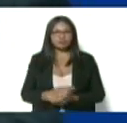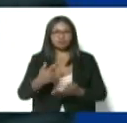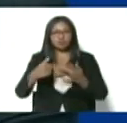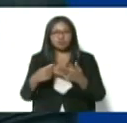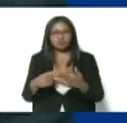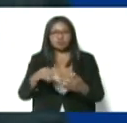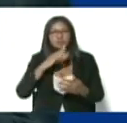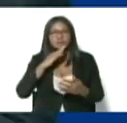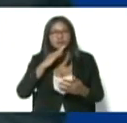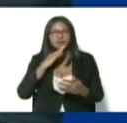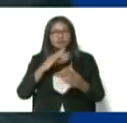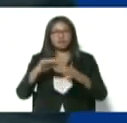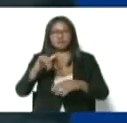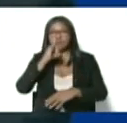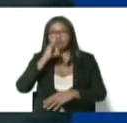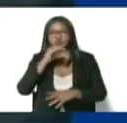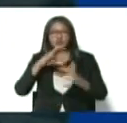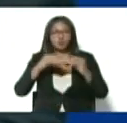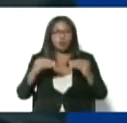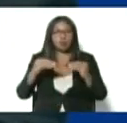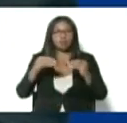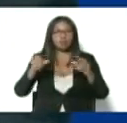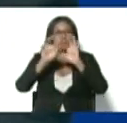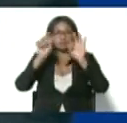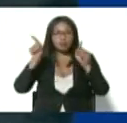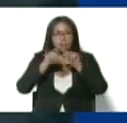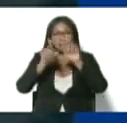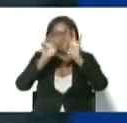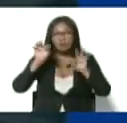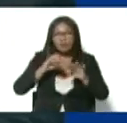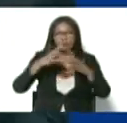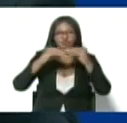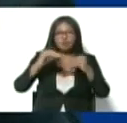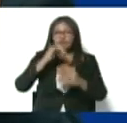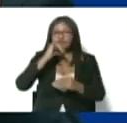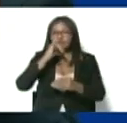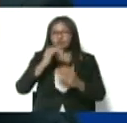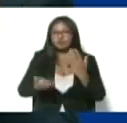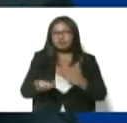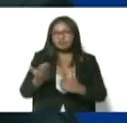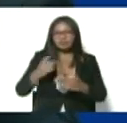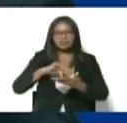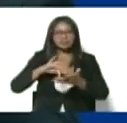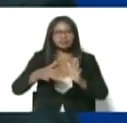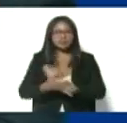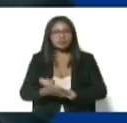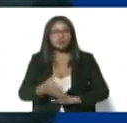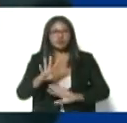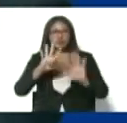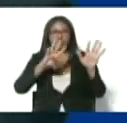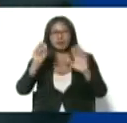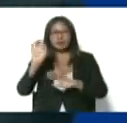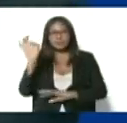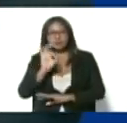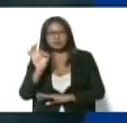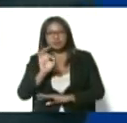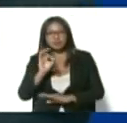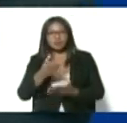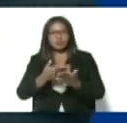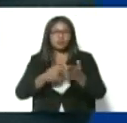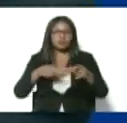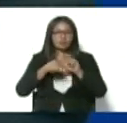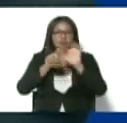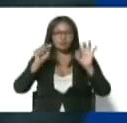información documental toda esa toda esa información requerida que viene en un 90 por ciento de la operación vamos a tenerlo